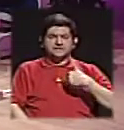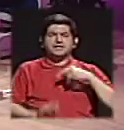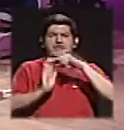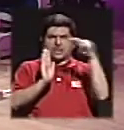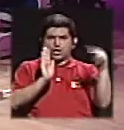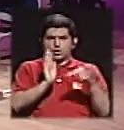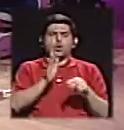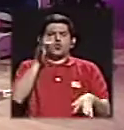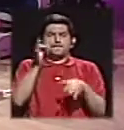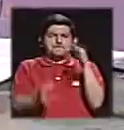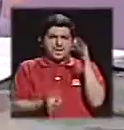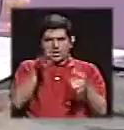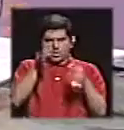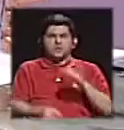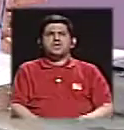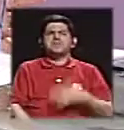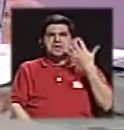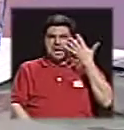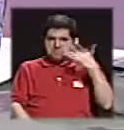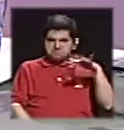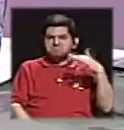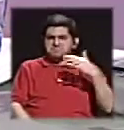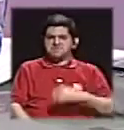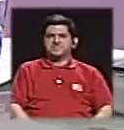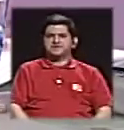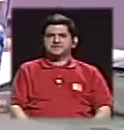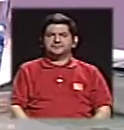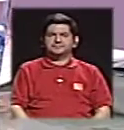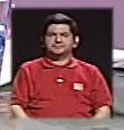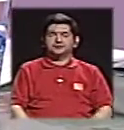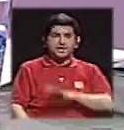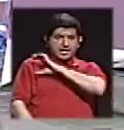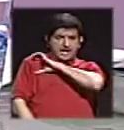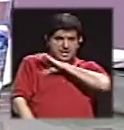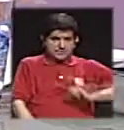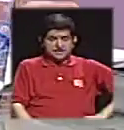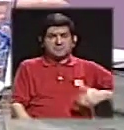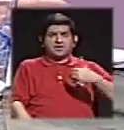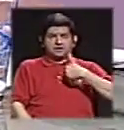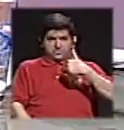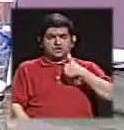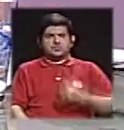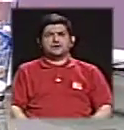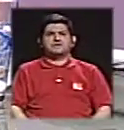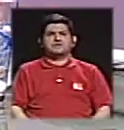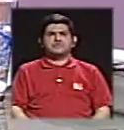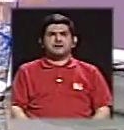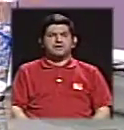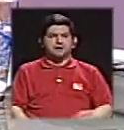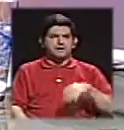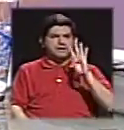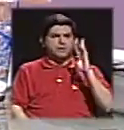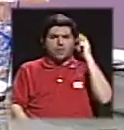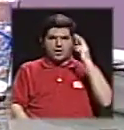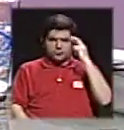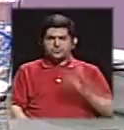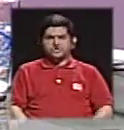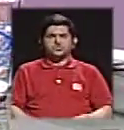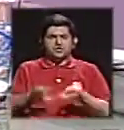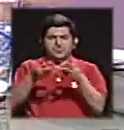marcos jurídicos más o menos similares. O sea, en El Salvador existían ya, cuatro causales para